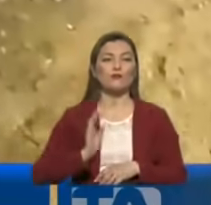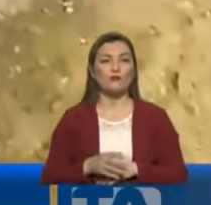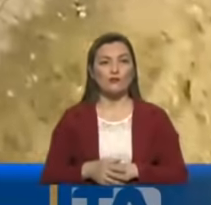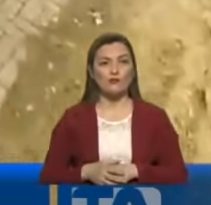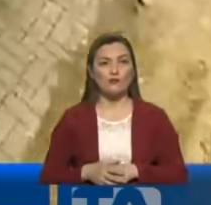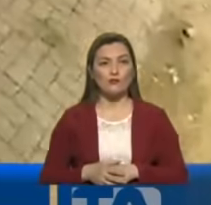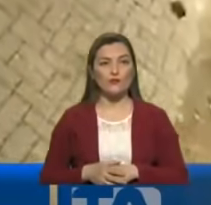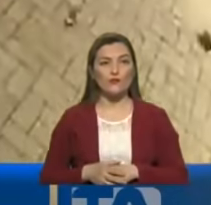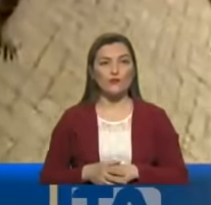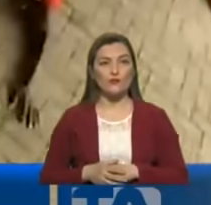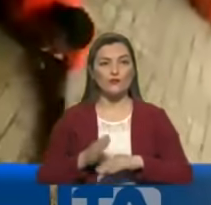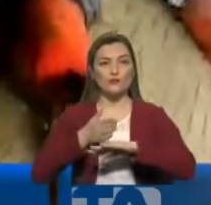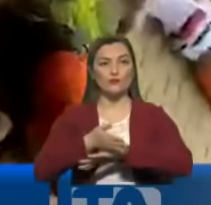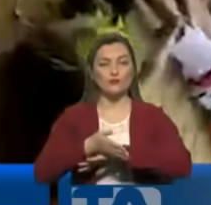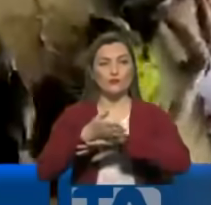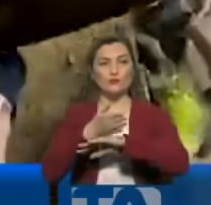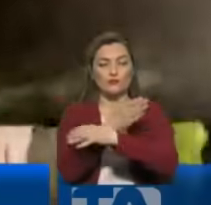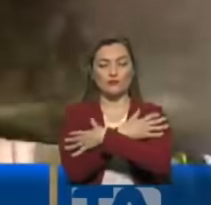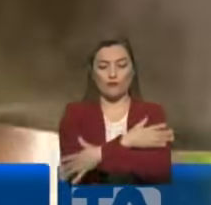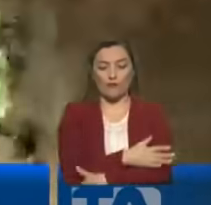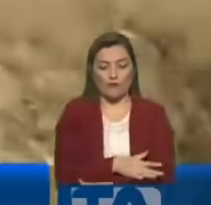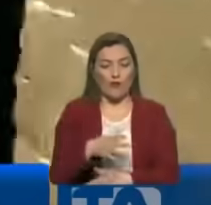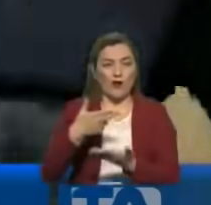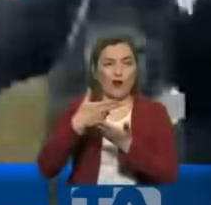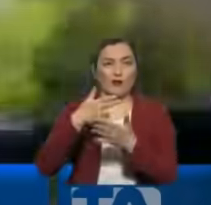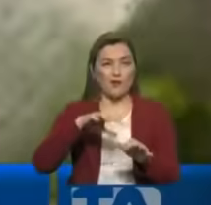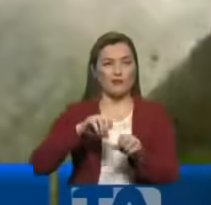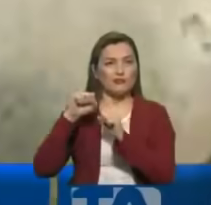posteriormente encuentran las armas de fuego.